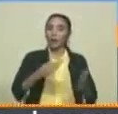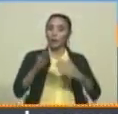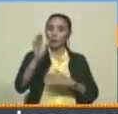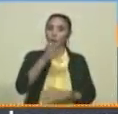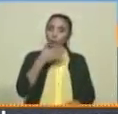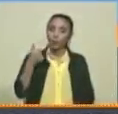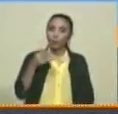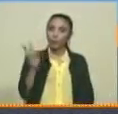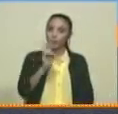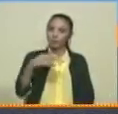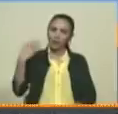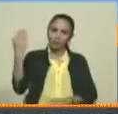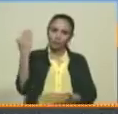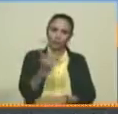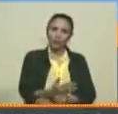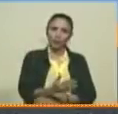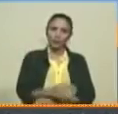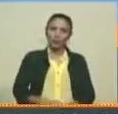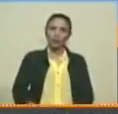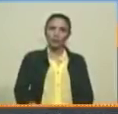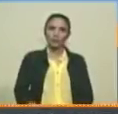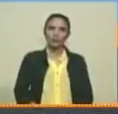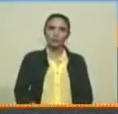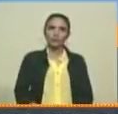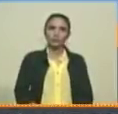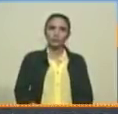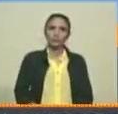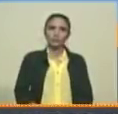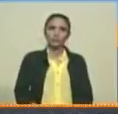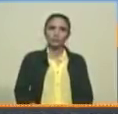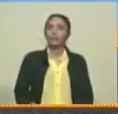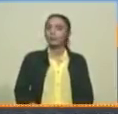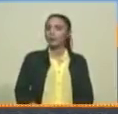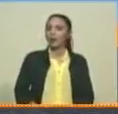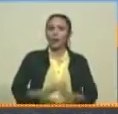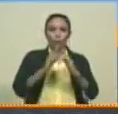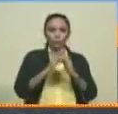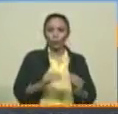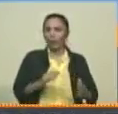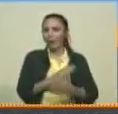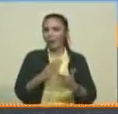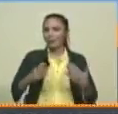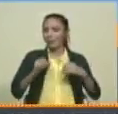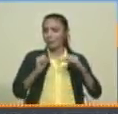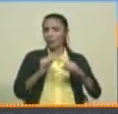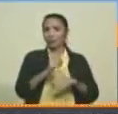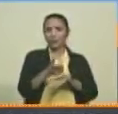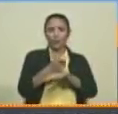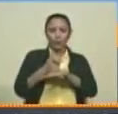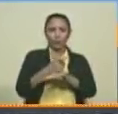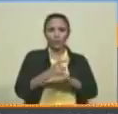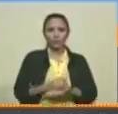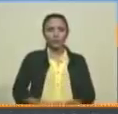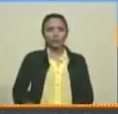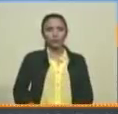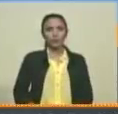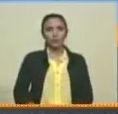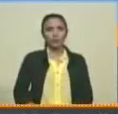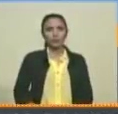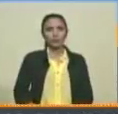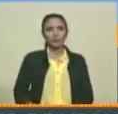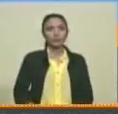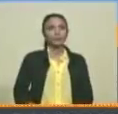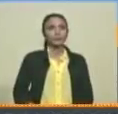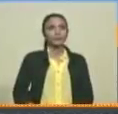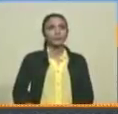tiene que ser castigado con todo el poder que pueda tener el Estado. Yo quiero que se haga una